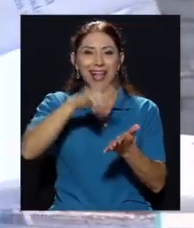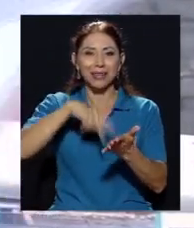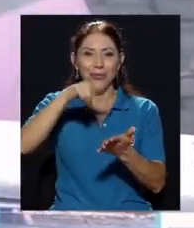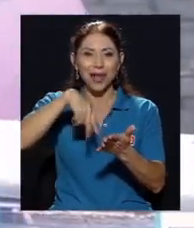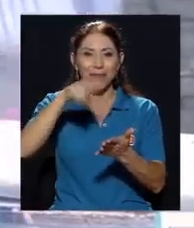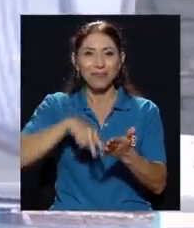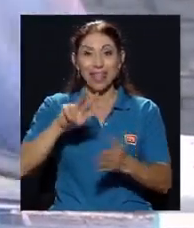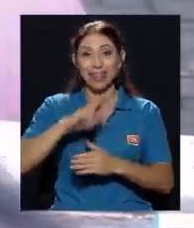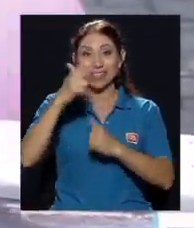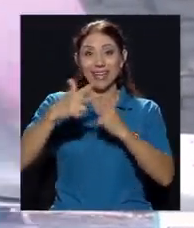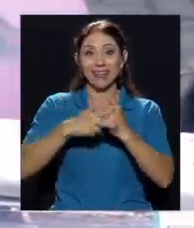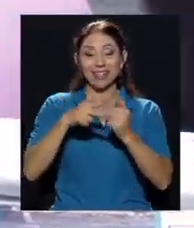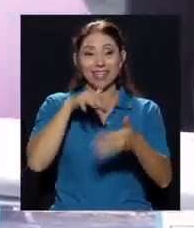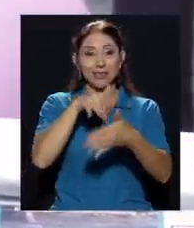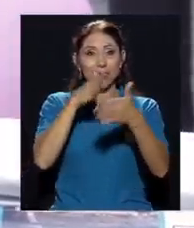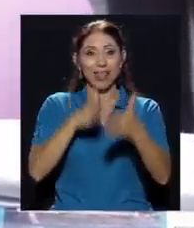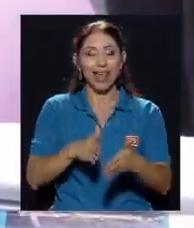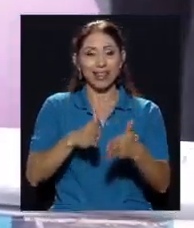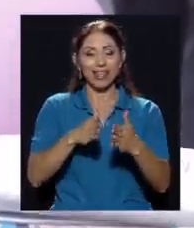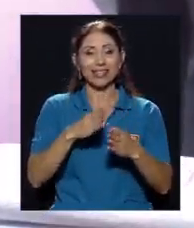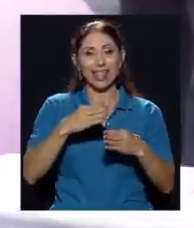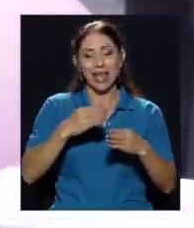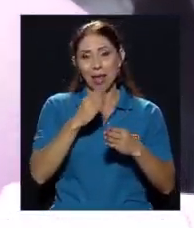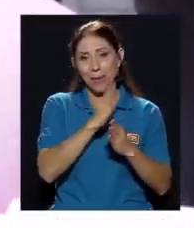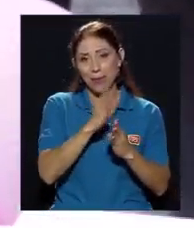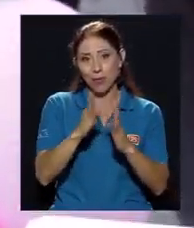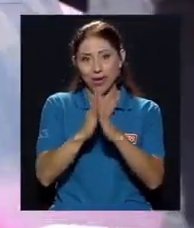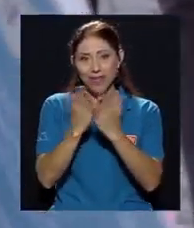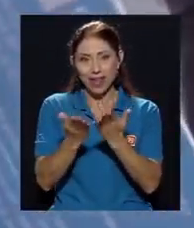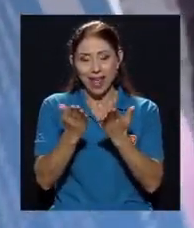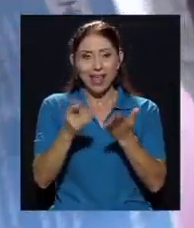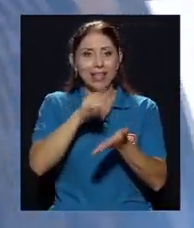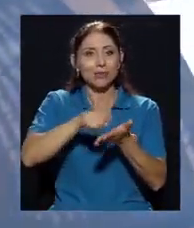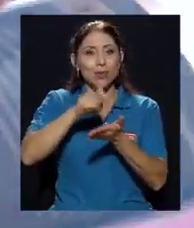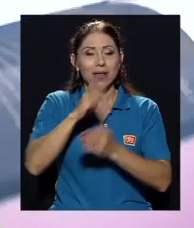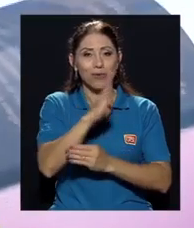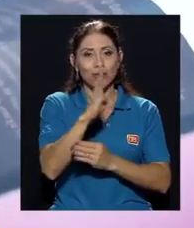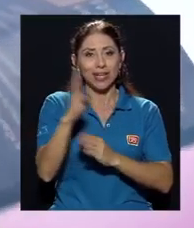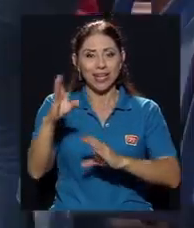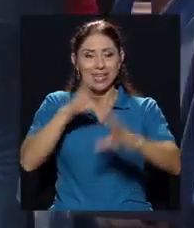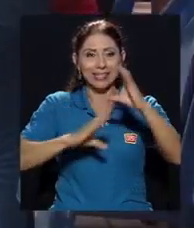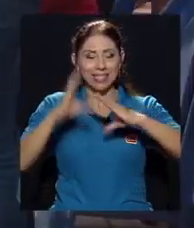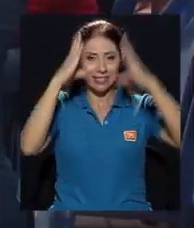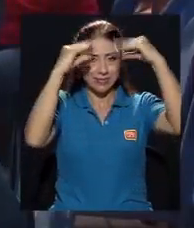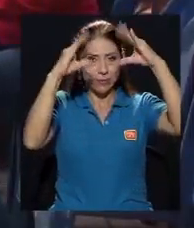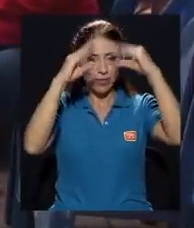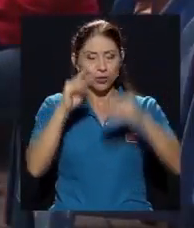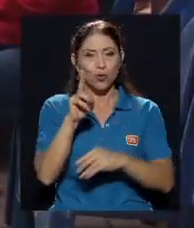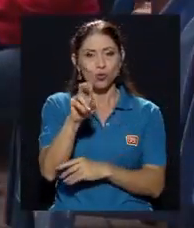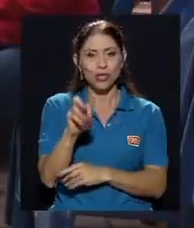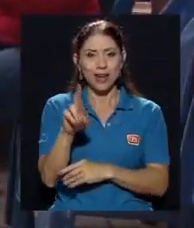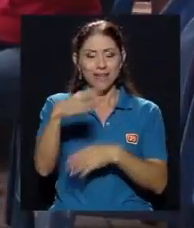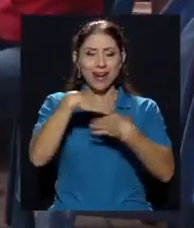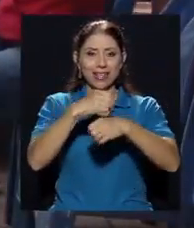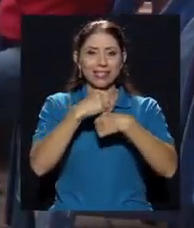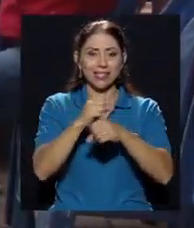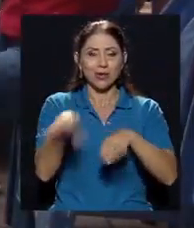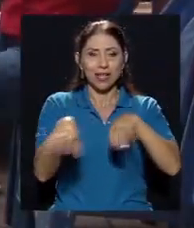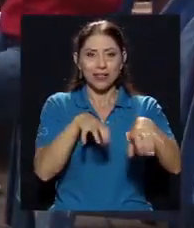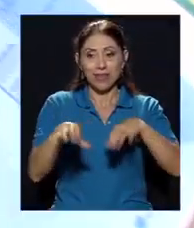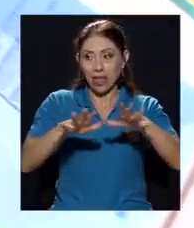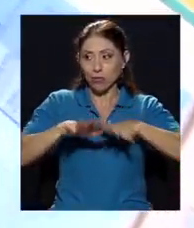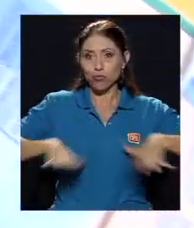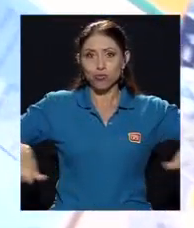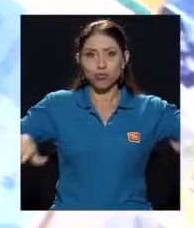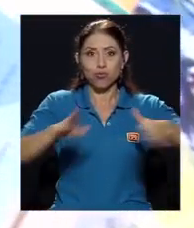los estudiantes de Bibliografía de la Escuela de Bibliotecología y Ciencias de la Información de la UCR organizaron esta actividad en el campus